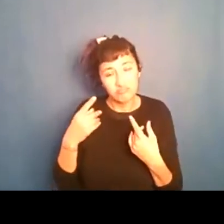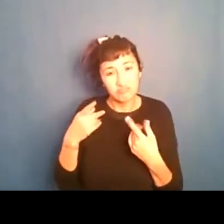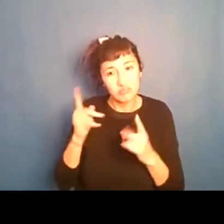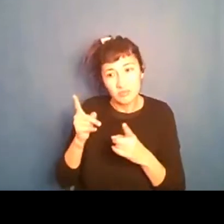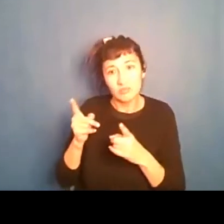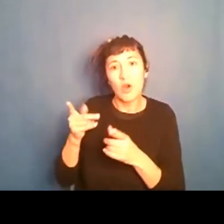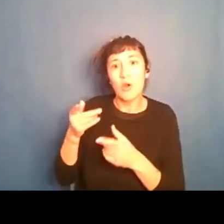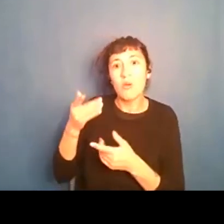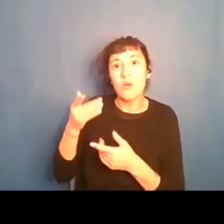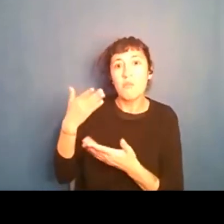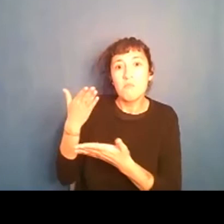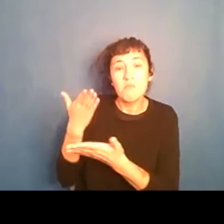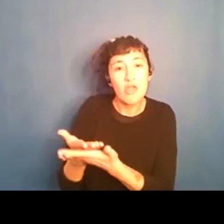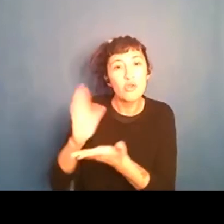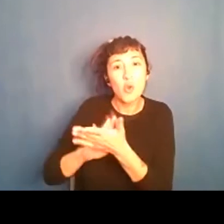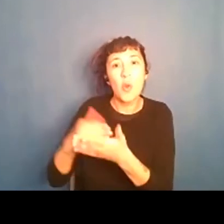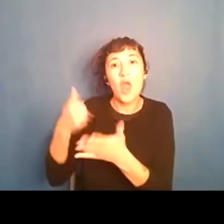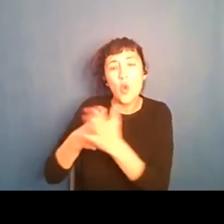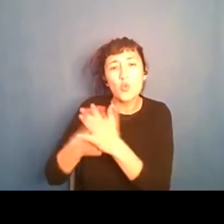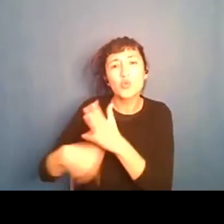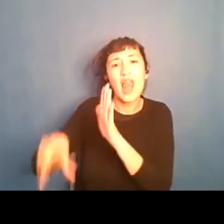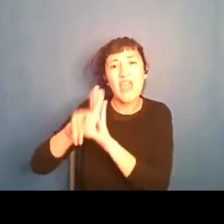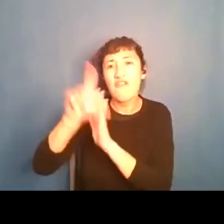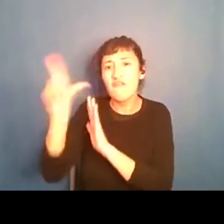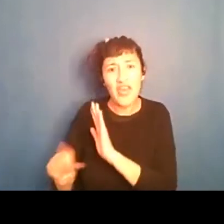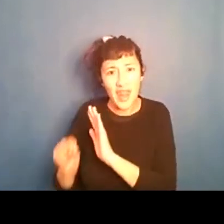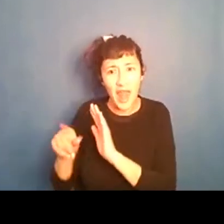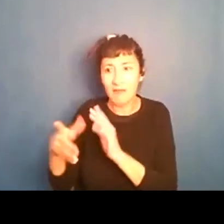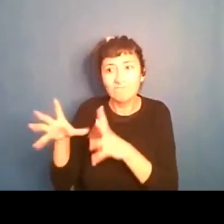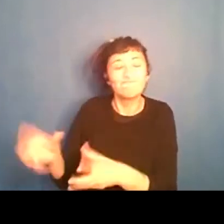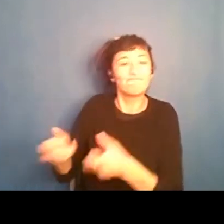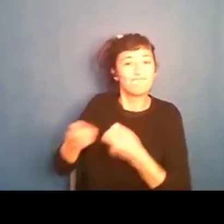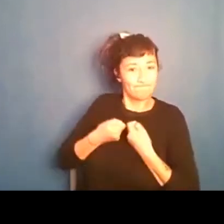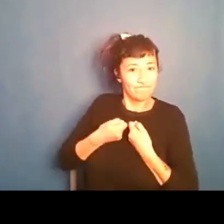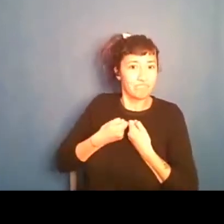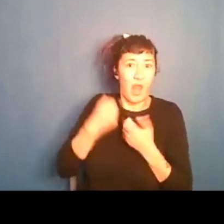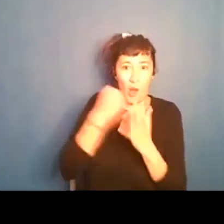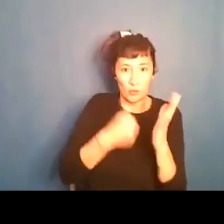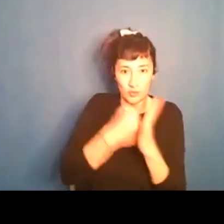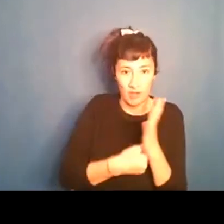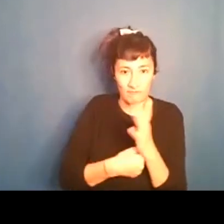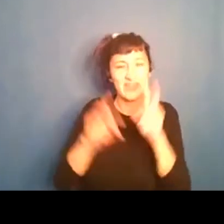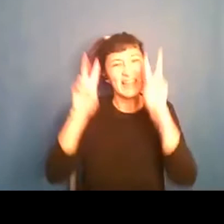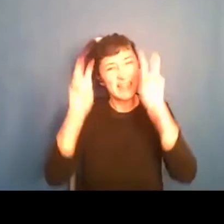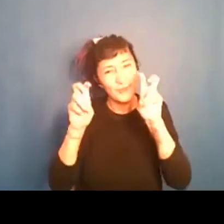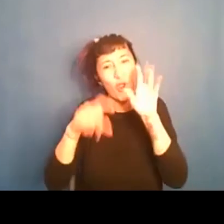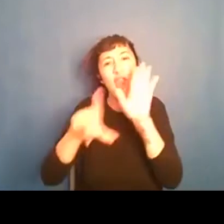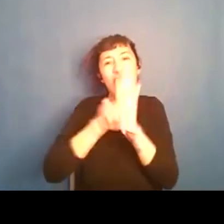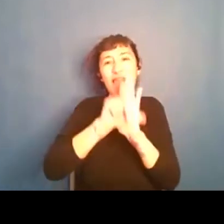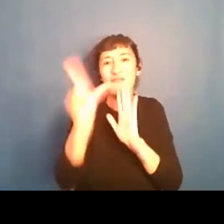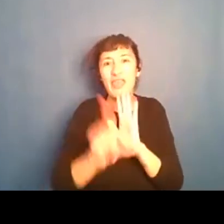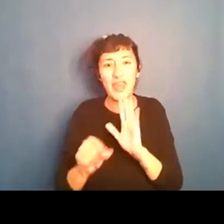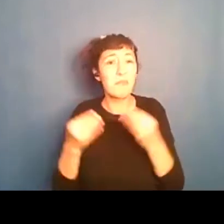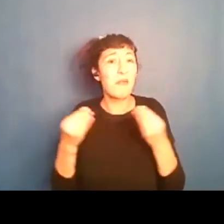ley federal. Pero ley federal, ¿por qué? Ley federal es un nombre, un título para apropiarnos a decir